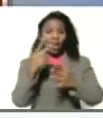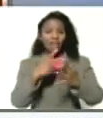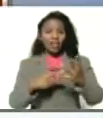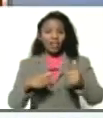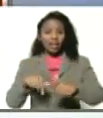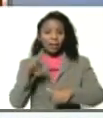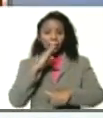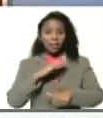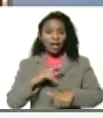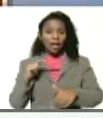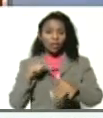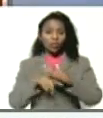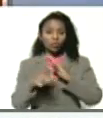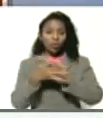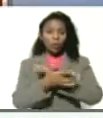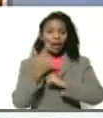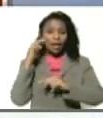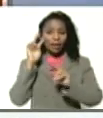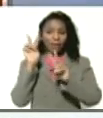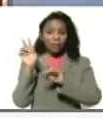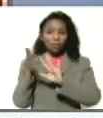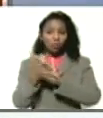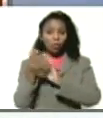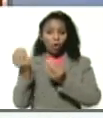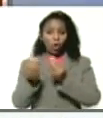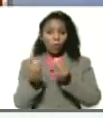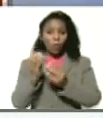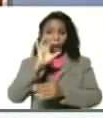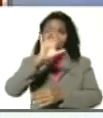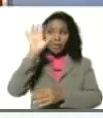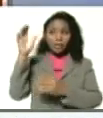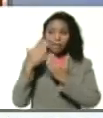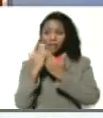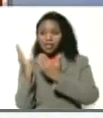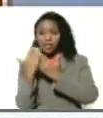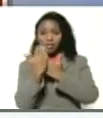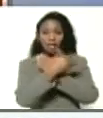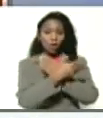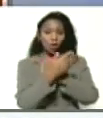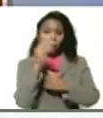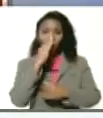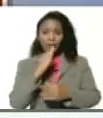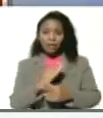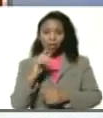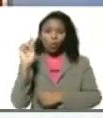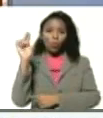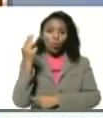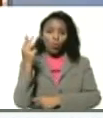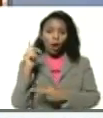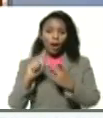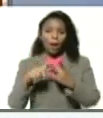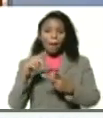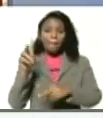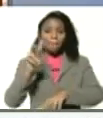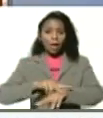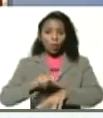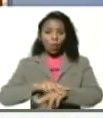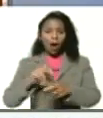venezuela pero sobre todo la gravedad que vemos en países vecinos como de brasil como uruguay paraguay